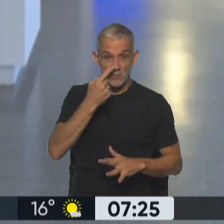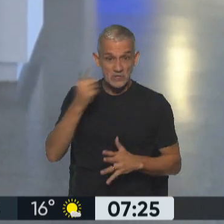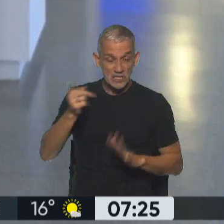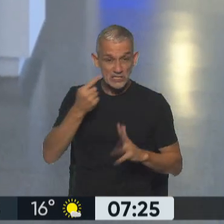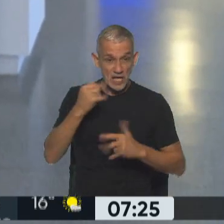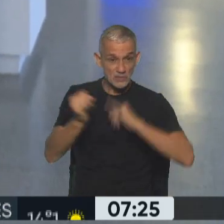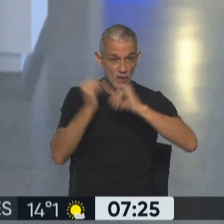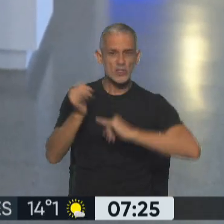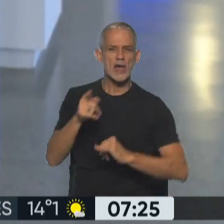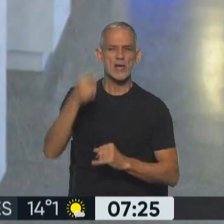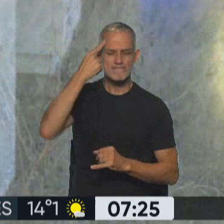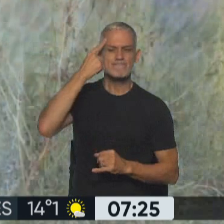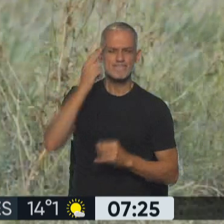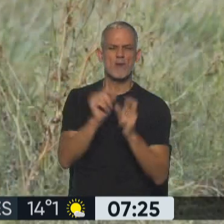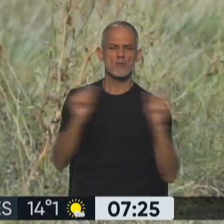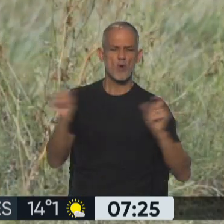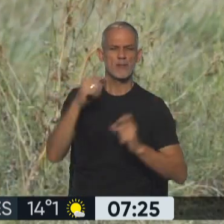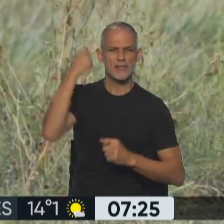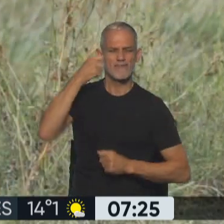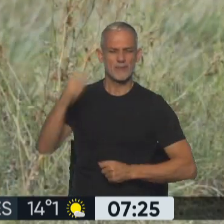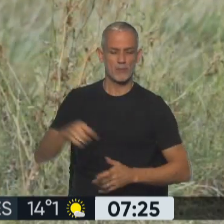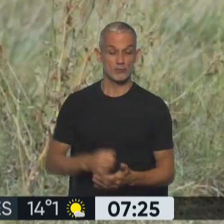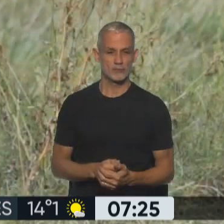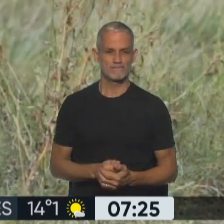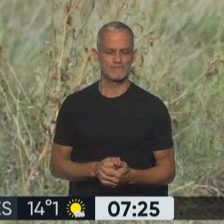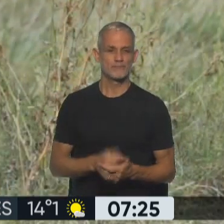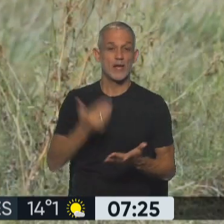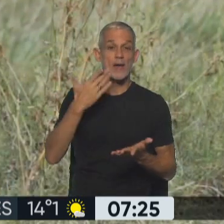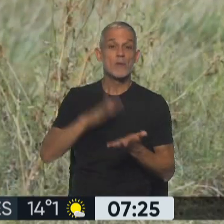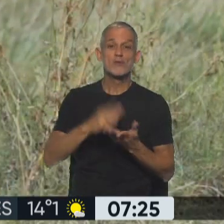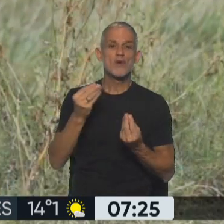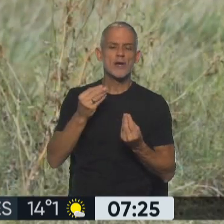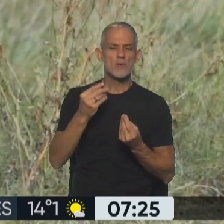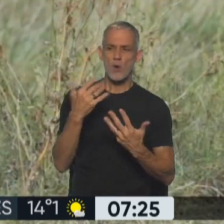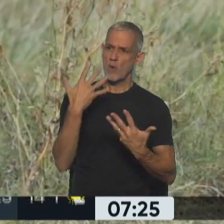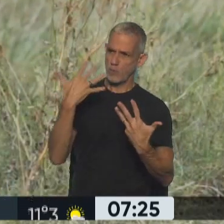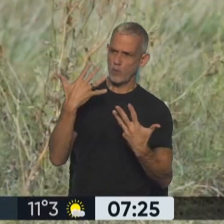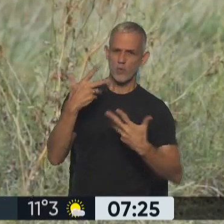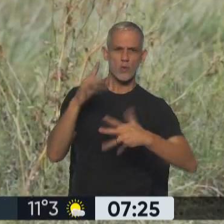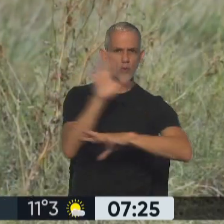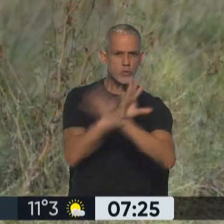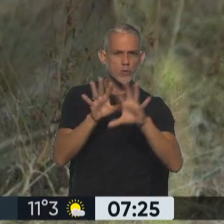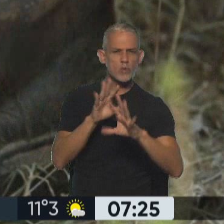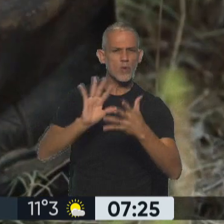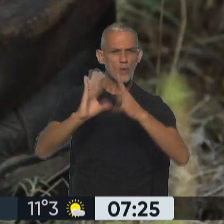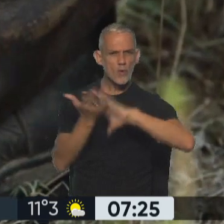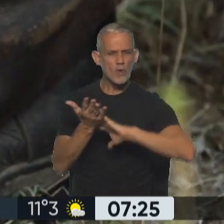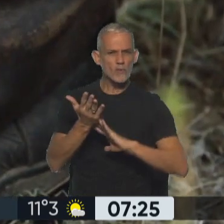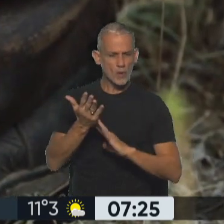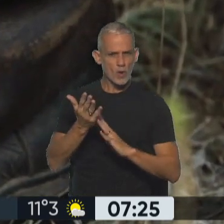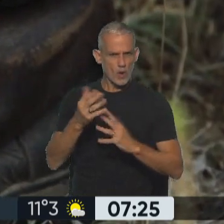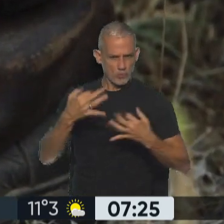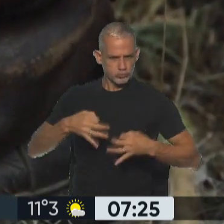y fue a partir de ahí que que quisimos retratarlo Comencemos a hablar primero por la estética la película retrata de un modo muy fiel